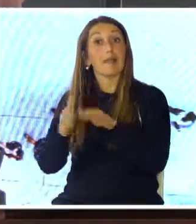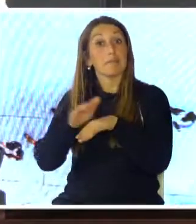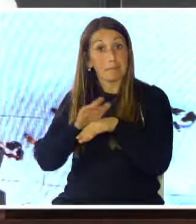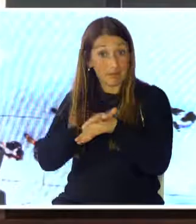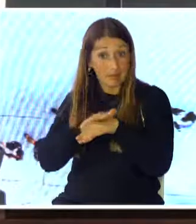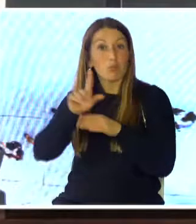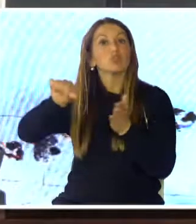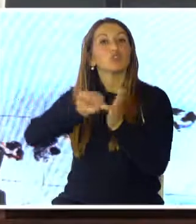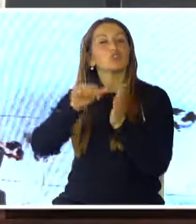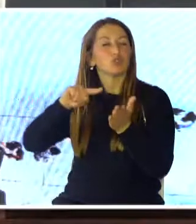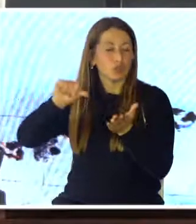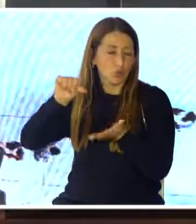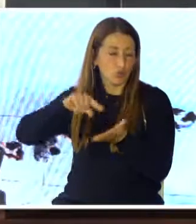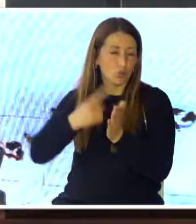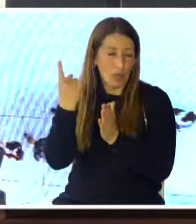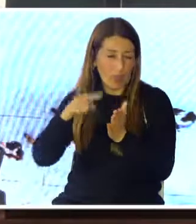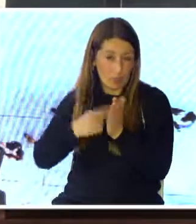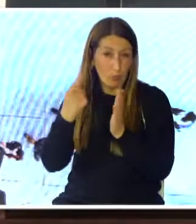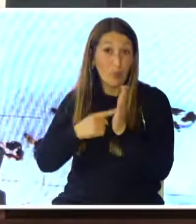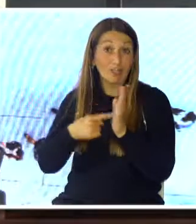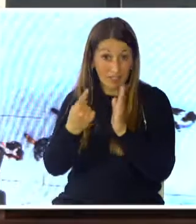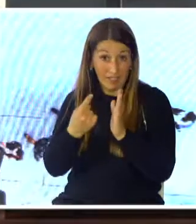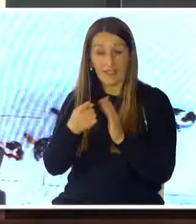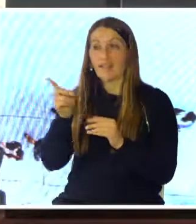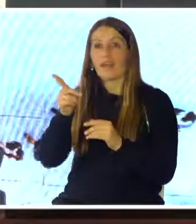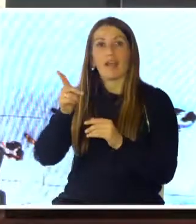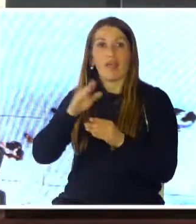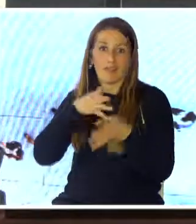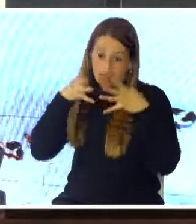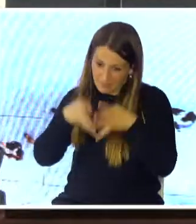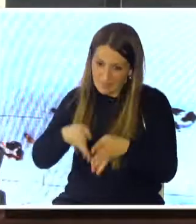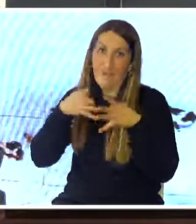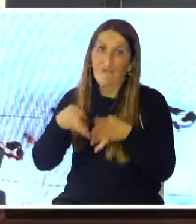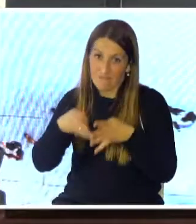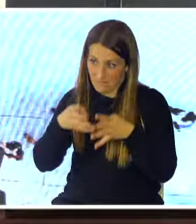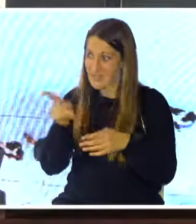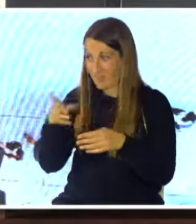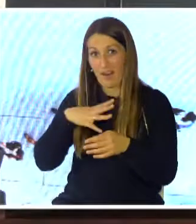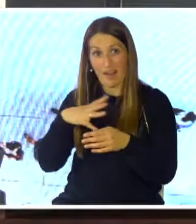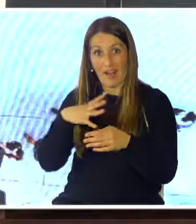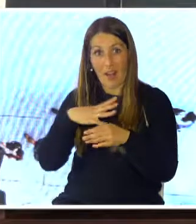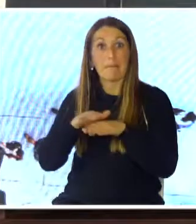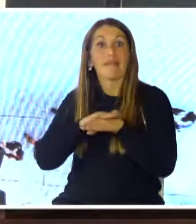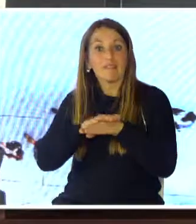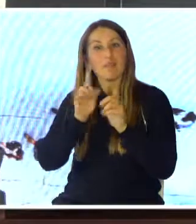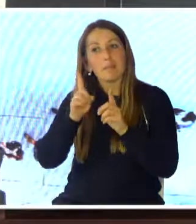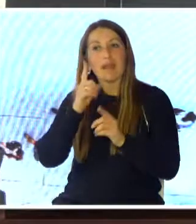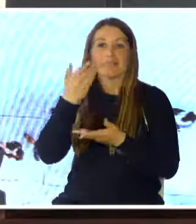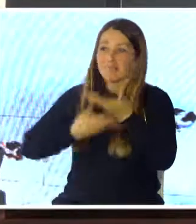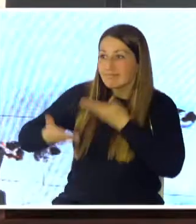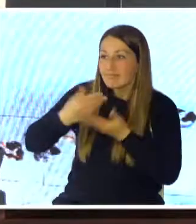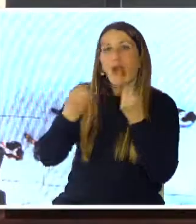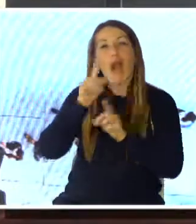de la ciudad de buenos aires y ustedes imagínense el desafío de gestión territorial que tiene esta plataforma y también van a compartir con nosotros algunas de las